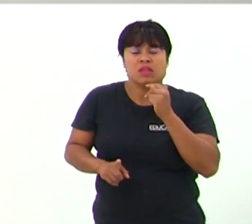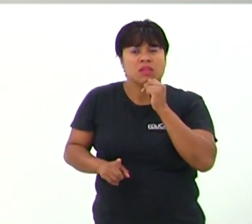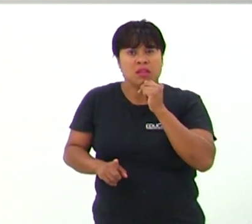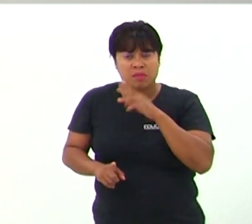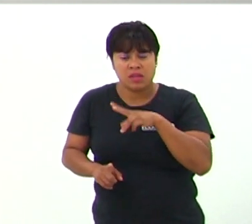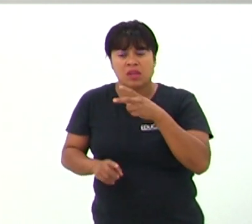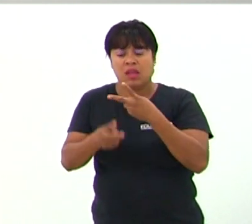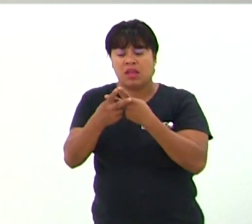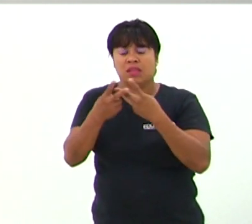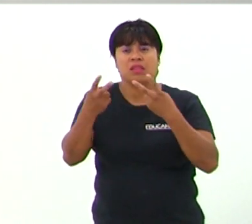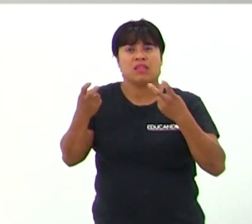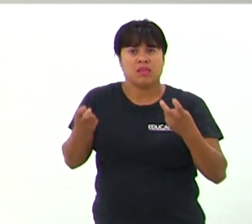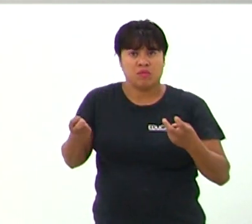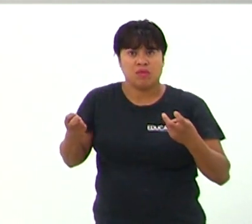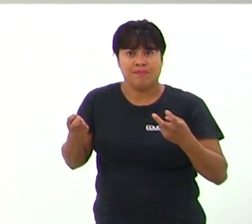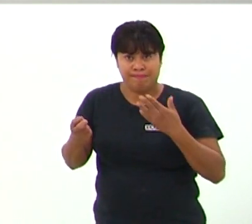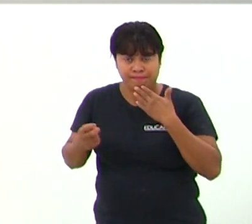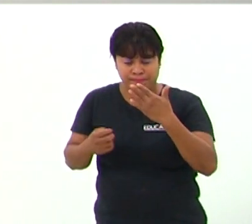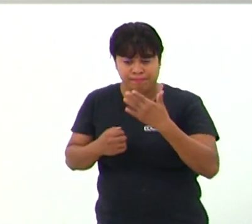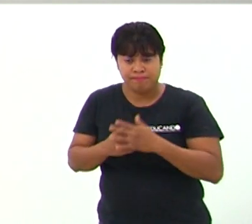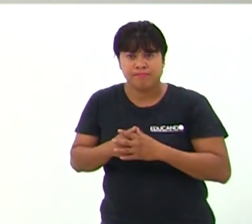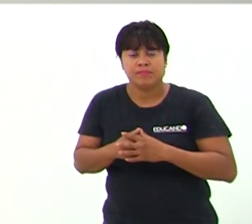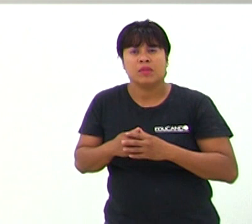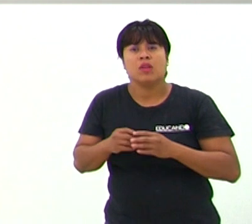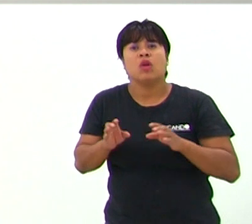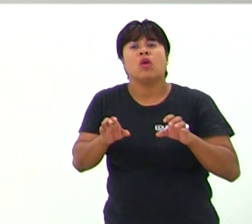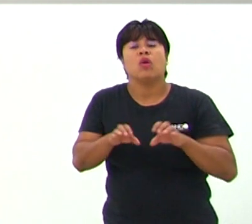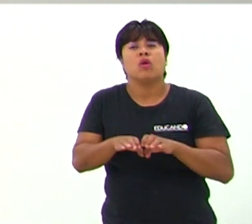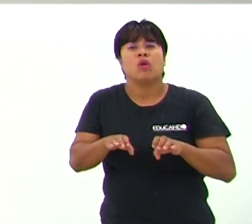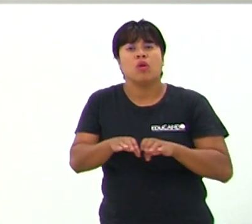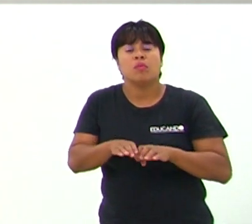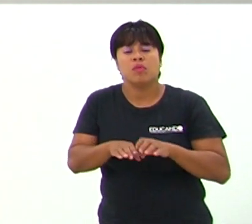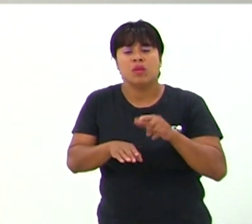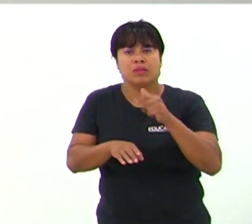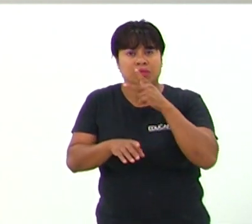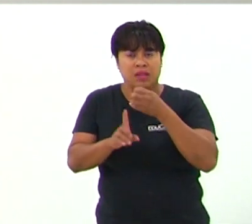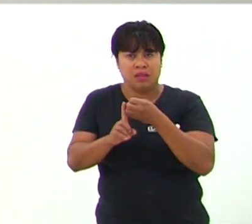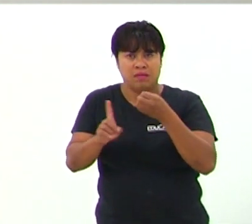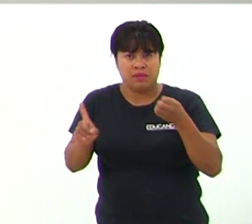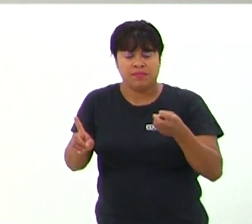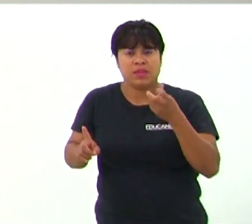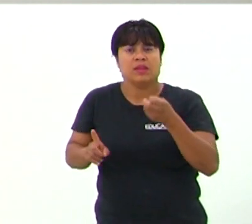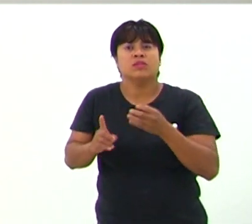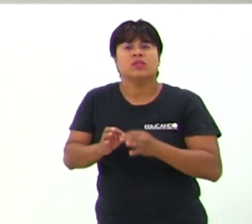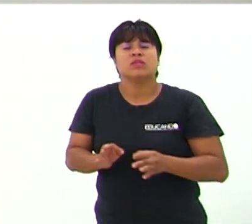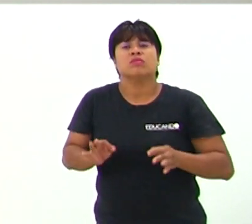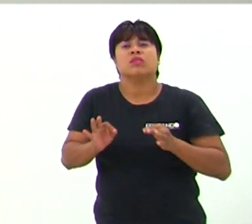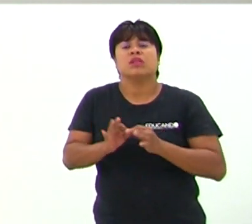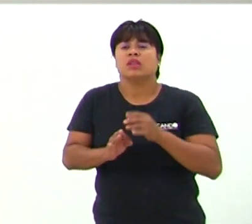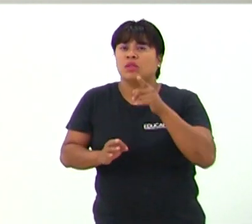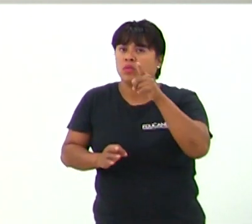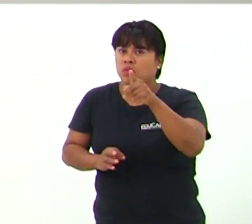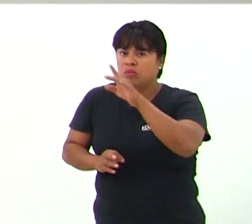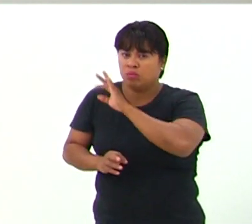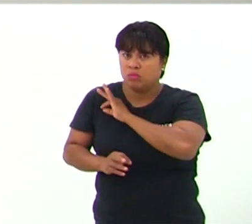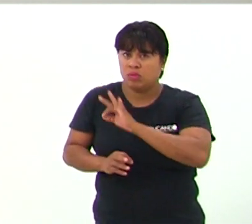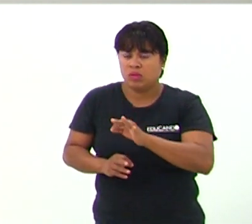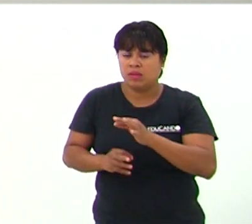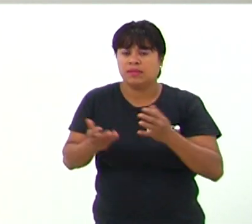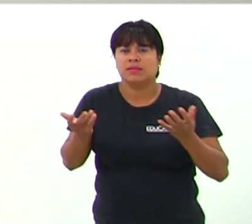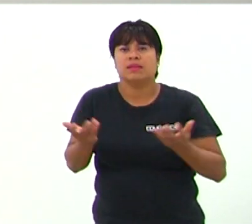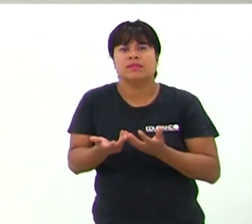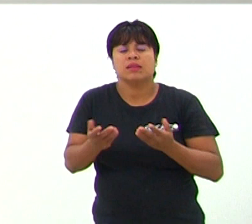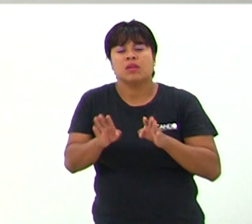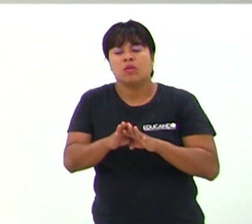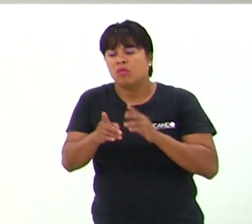tanto el adjetivo, ¿bien?, como las frases. Es importante que tú puedas hacer